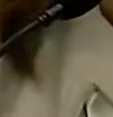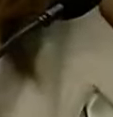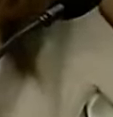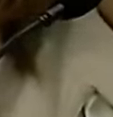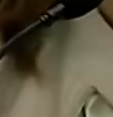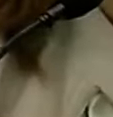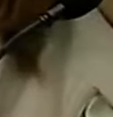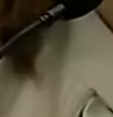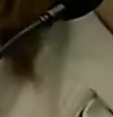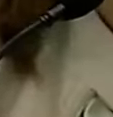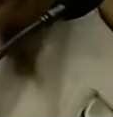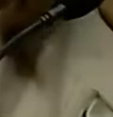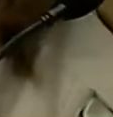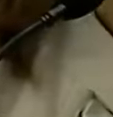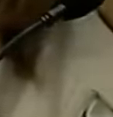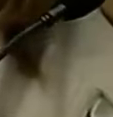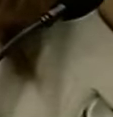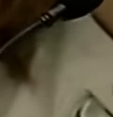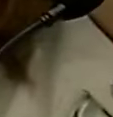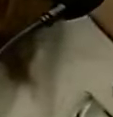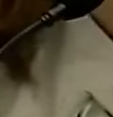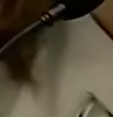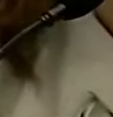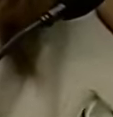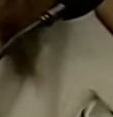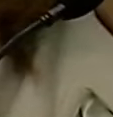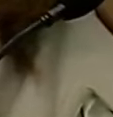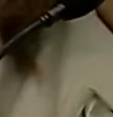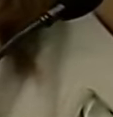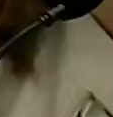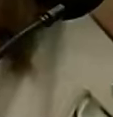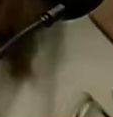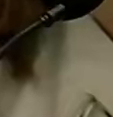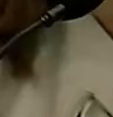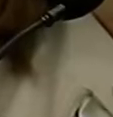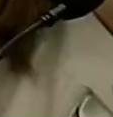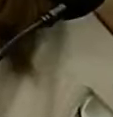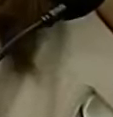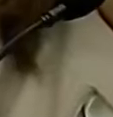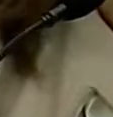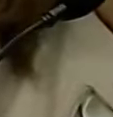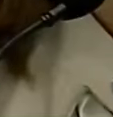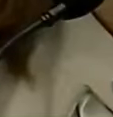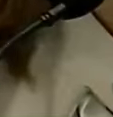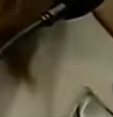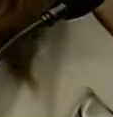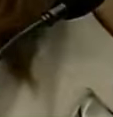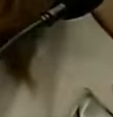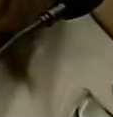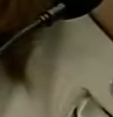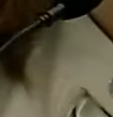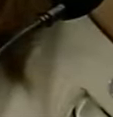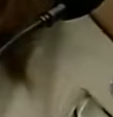los últimos días de diciembre y el primero de enero comenzamos con el operativo Bandera. Este